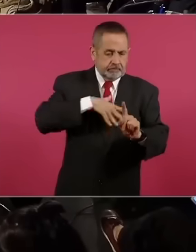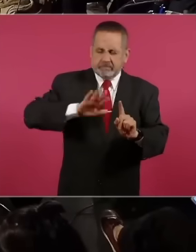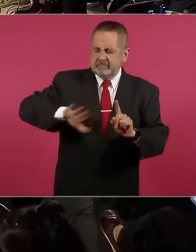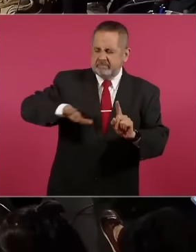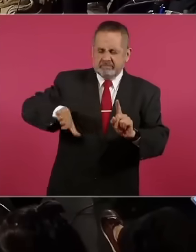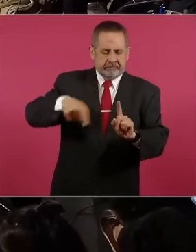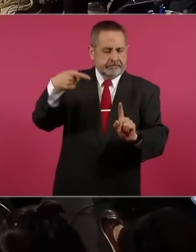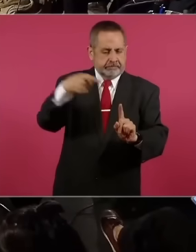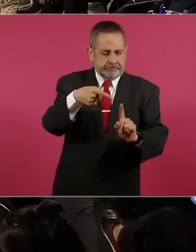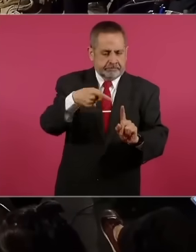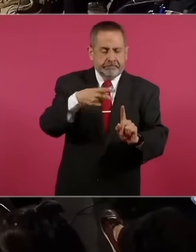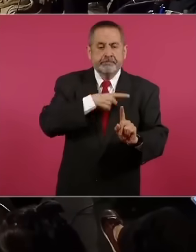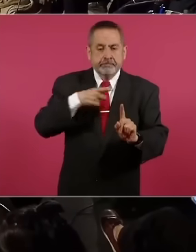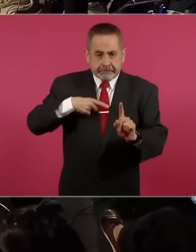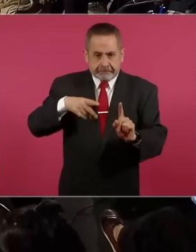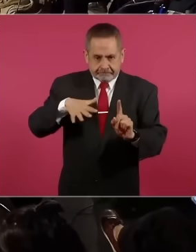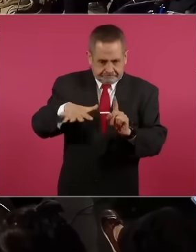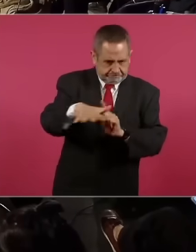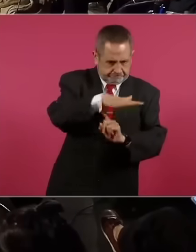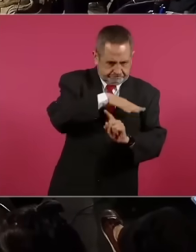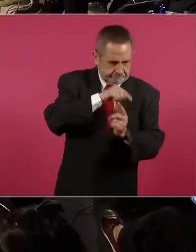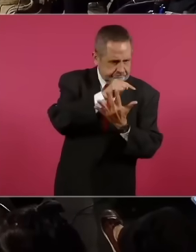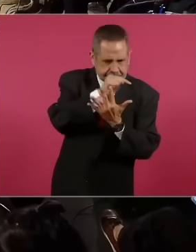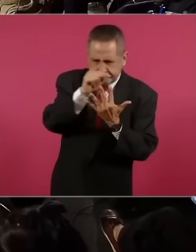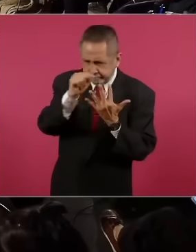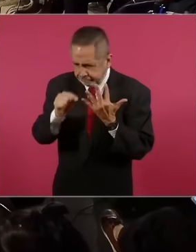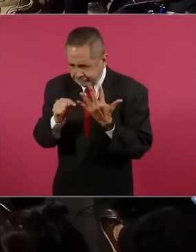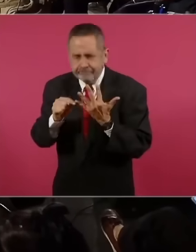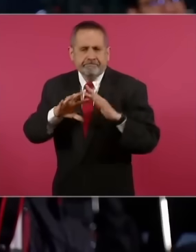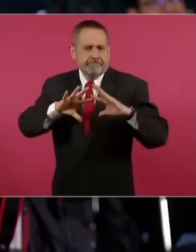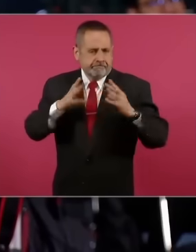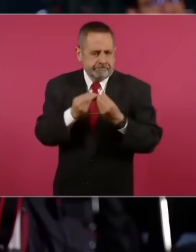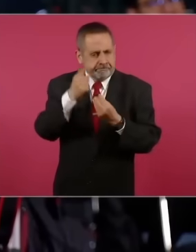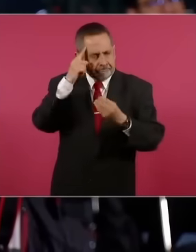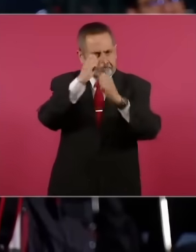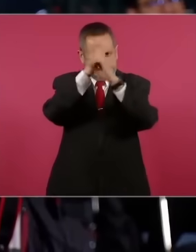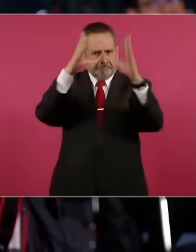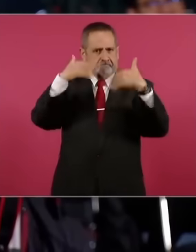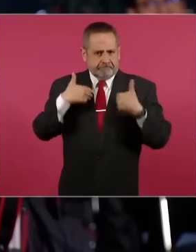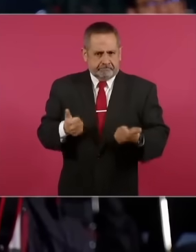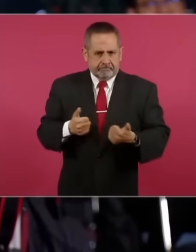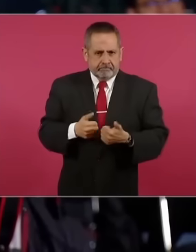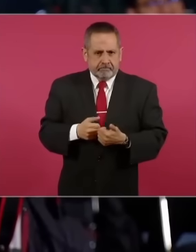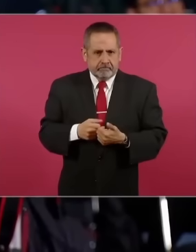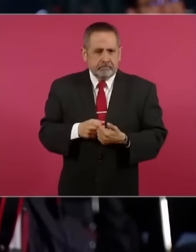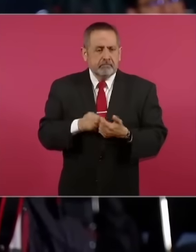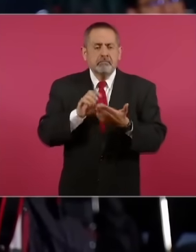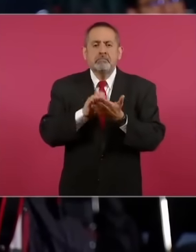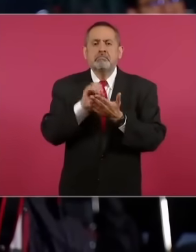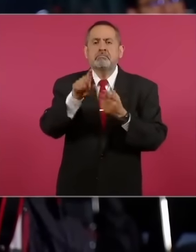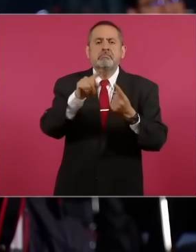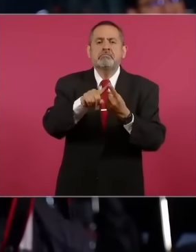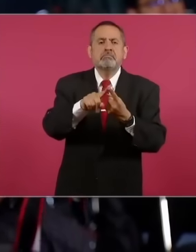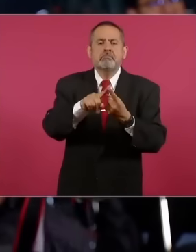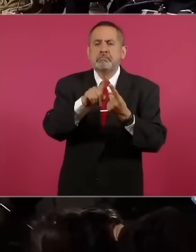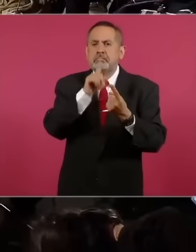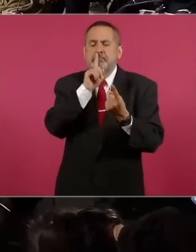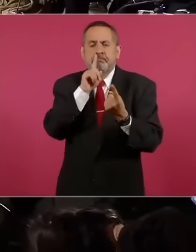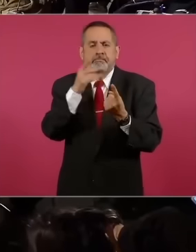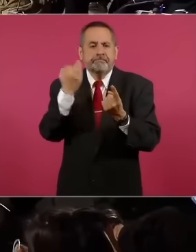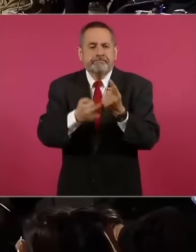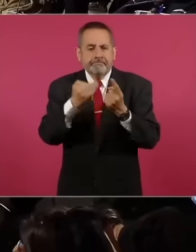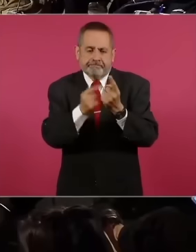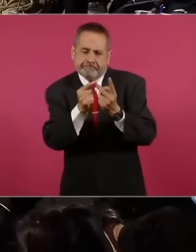Si tú me das un dato así y no se tienen los antecedentes, pues